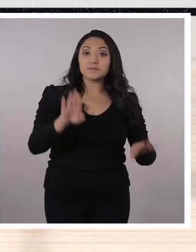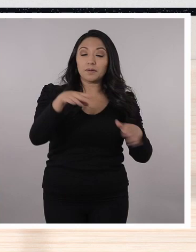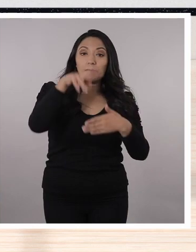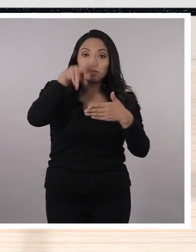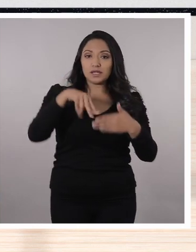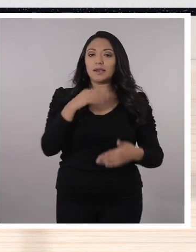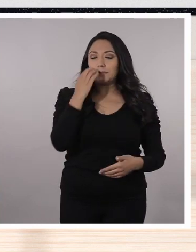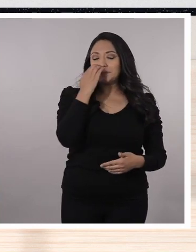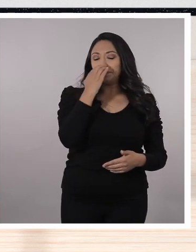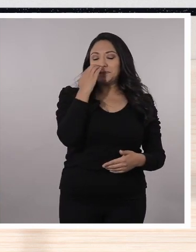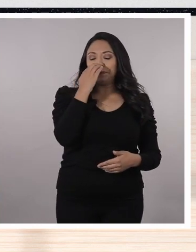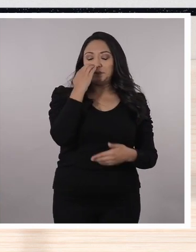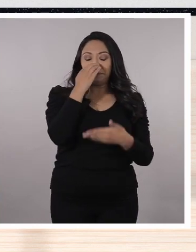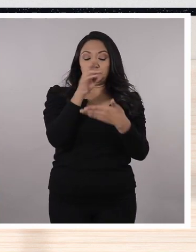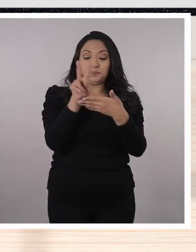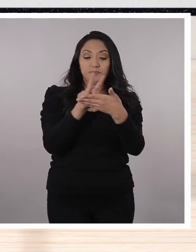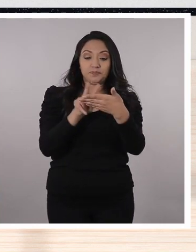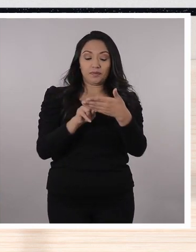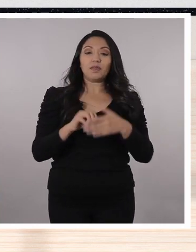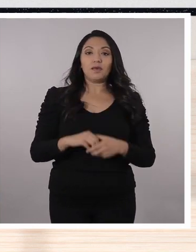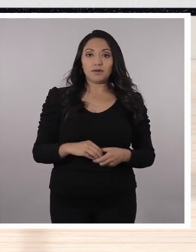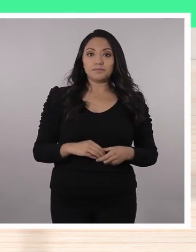parece si leemos? ¿Sí?